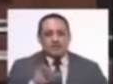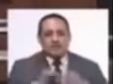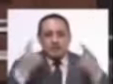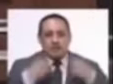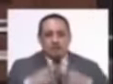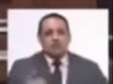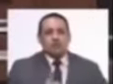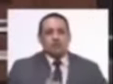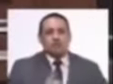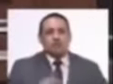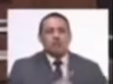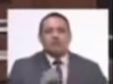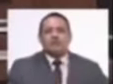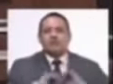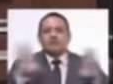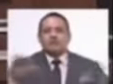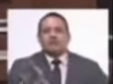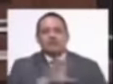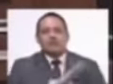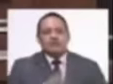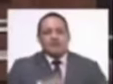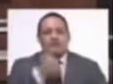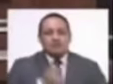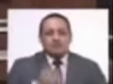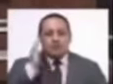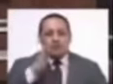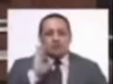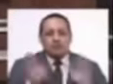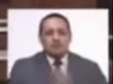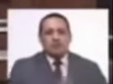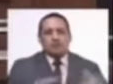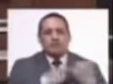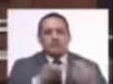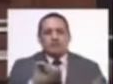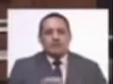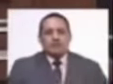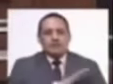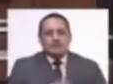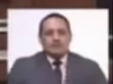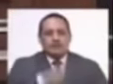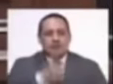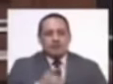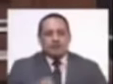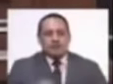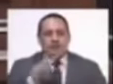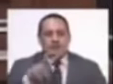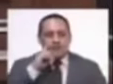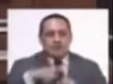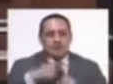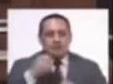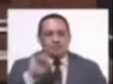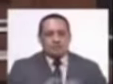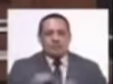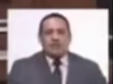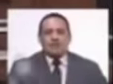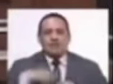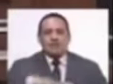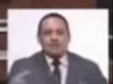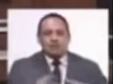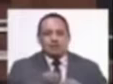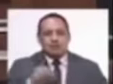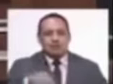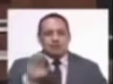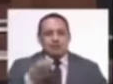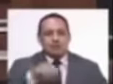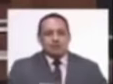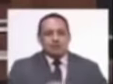mutuo propio, sin convocar a la Junta de Fiscales, ordenó bajo responsabilidad que el fiscal supremo Víctor Rodríguez Montesa se incorporara como miembro del